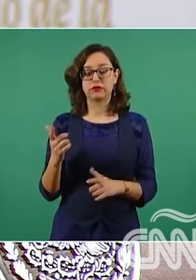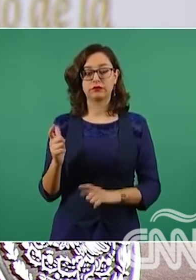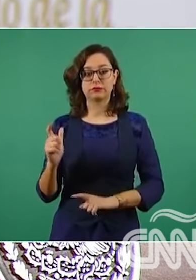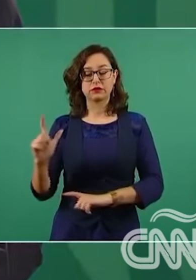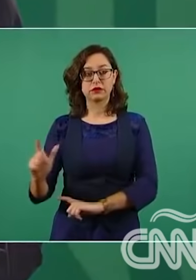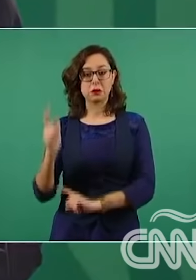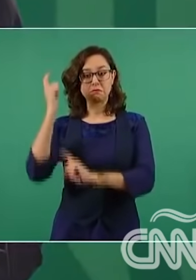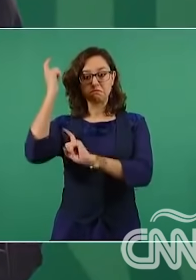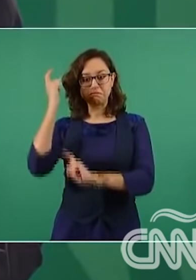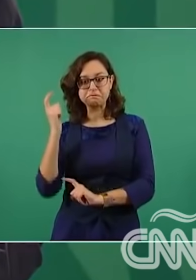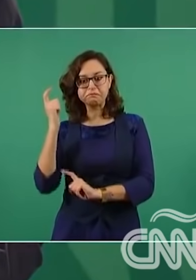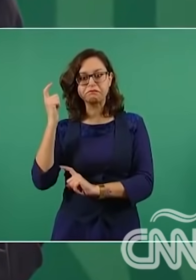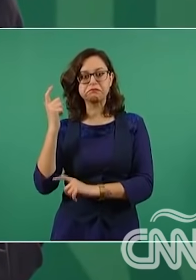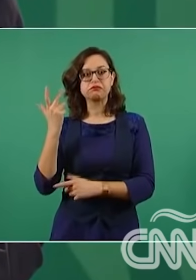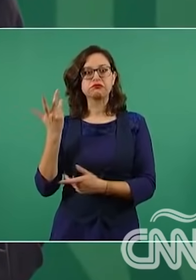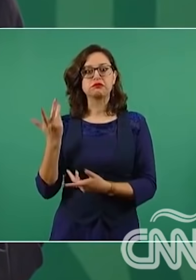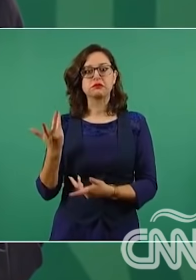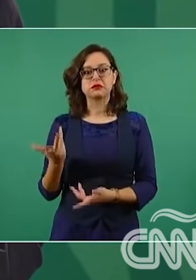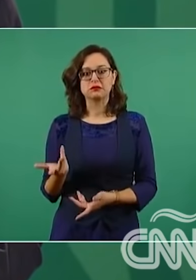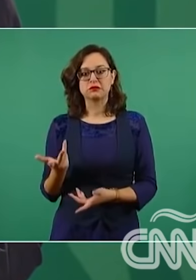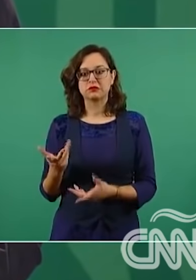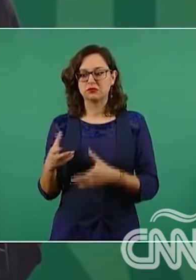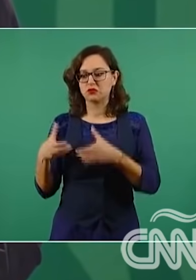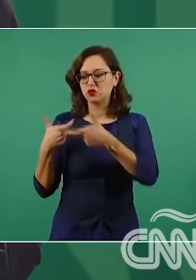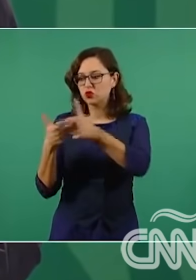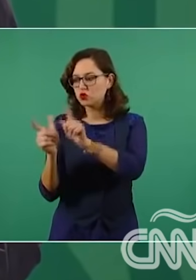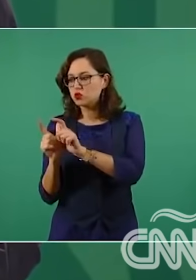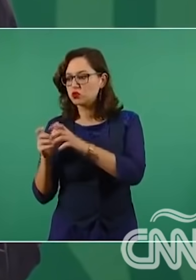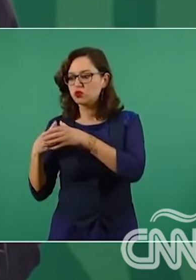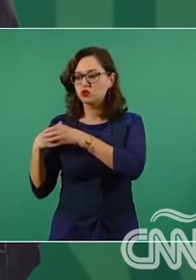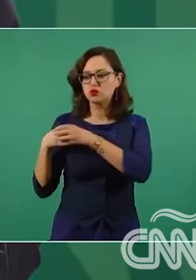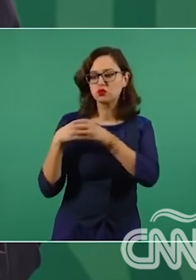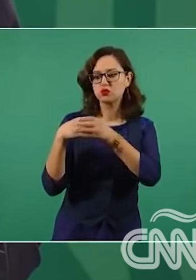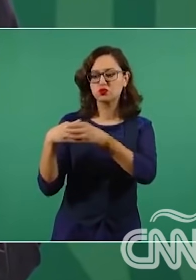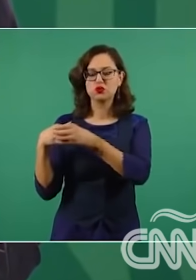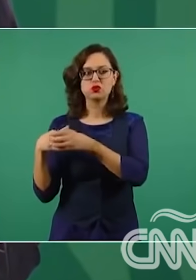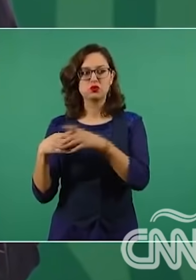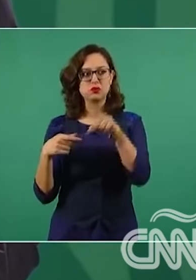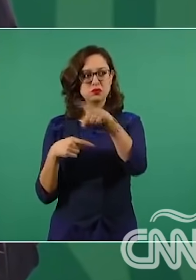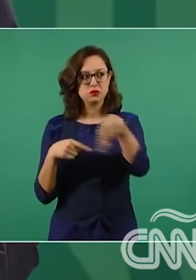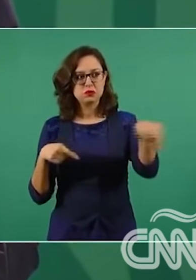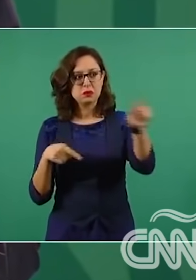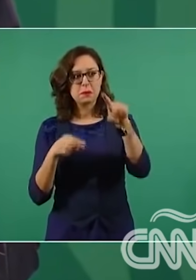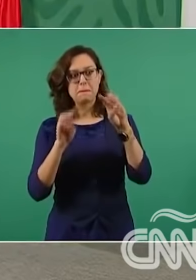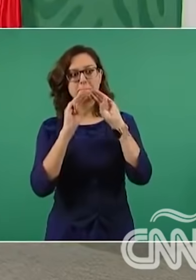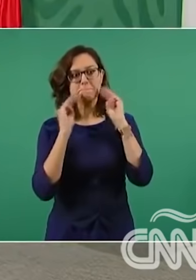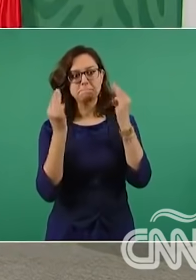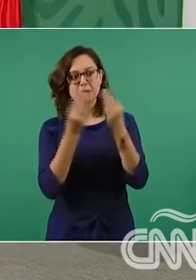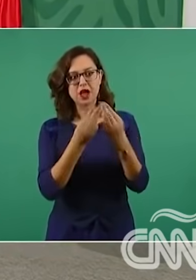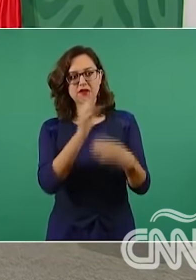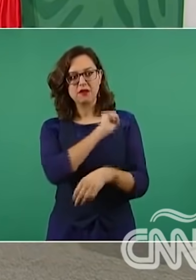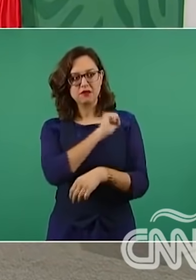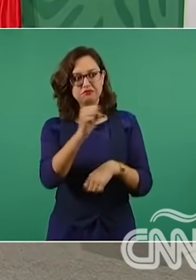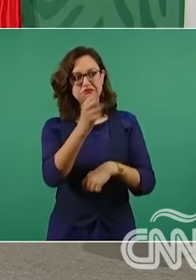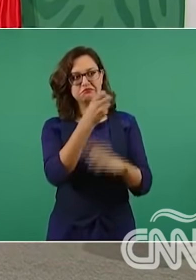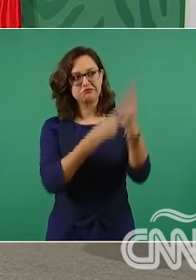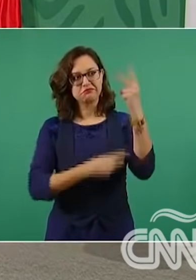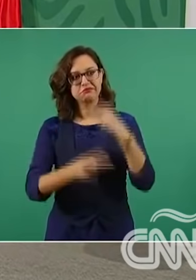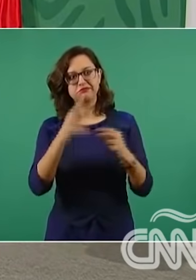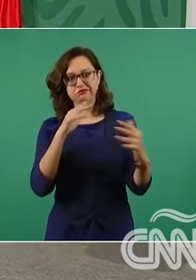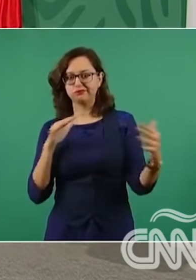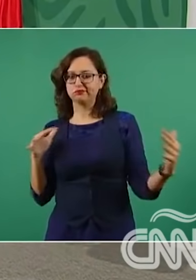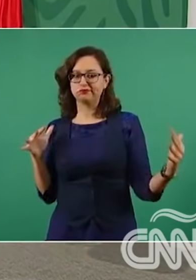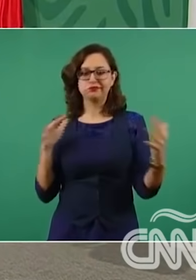arme y forme grupos para enfrentar a